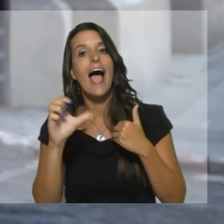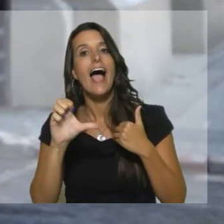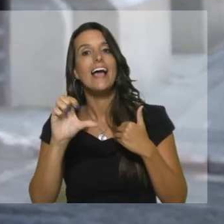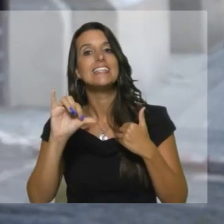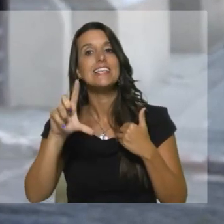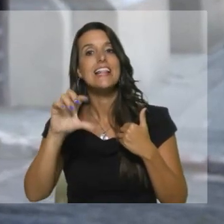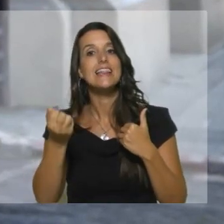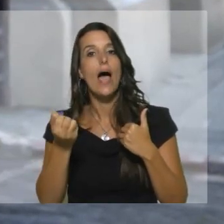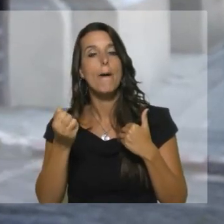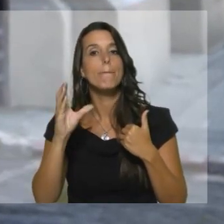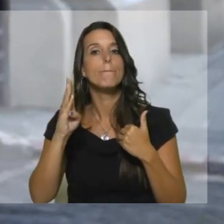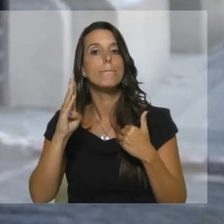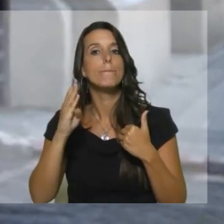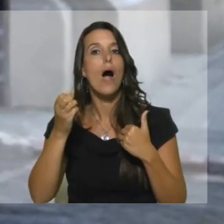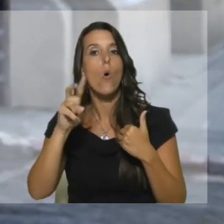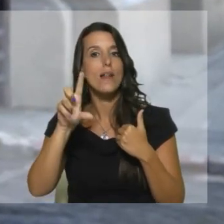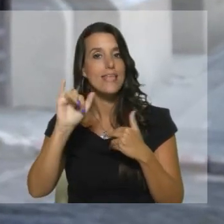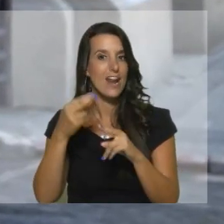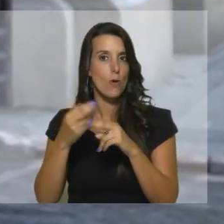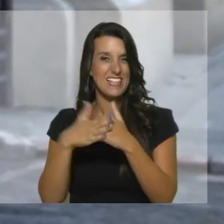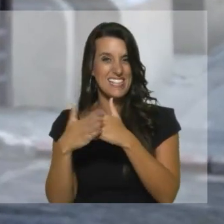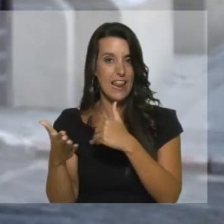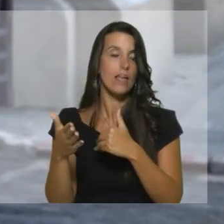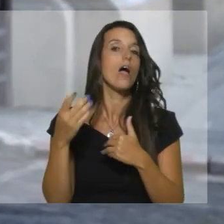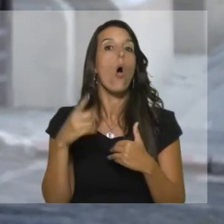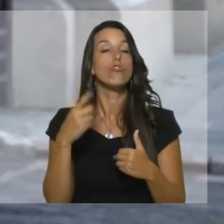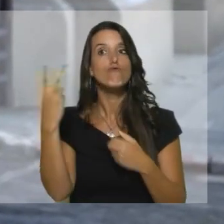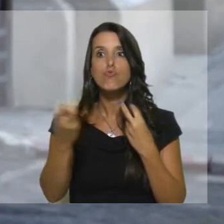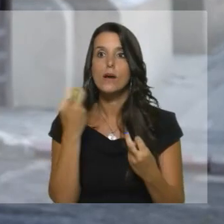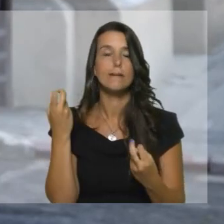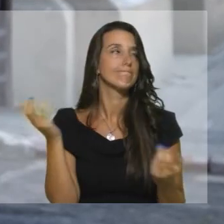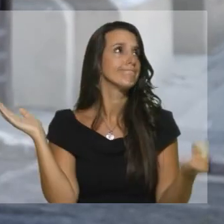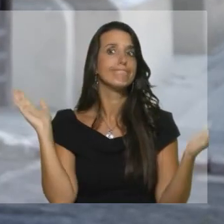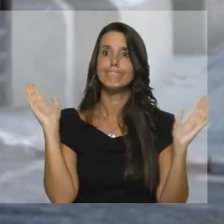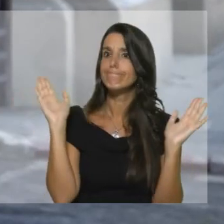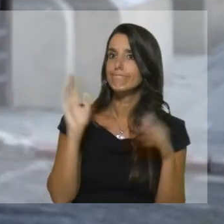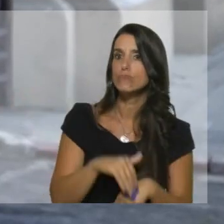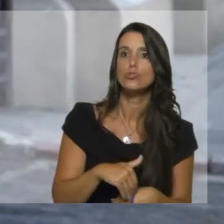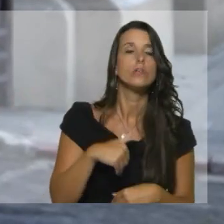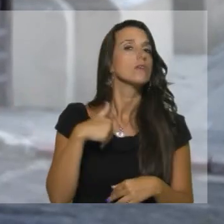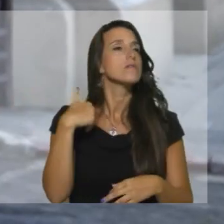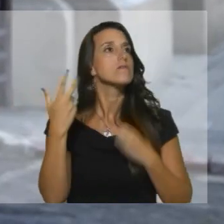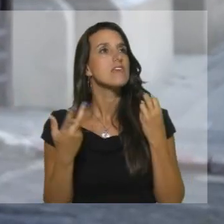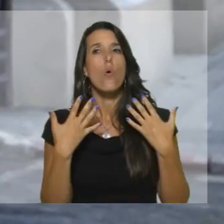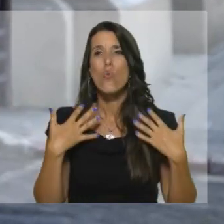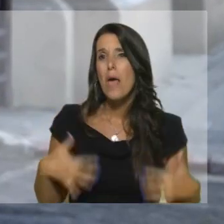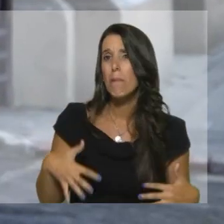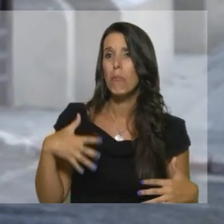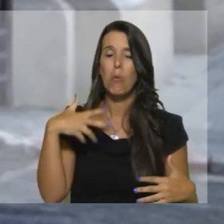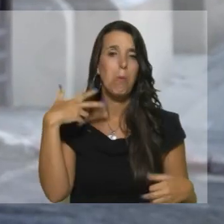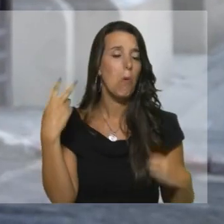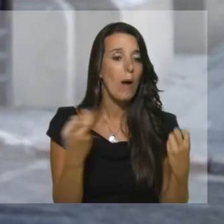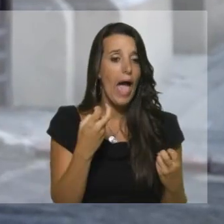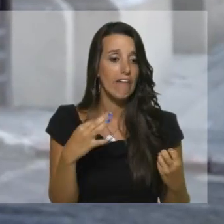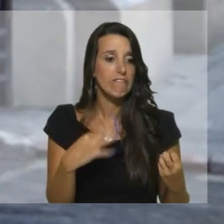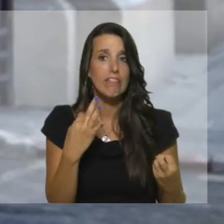José. Hasta el momento la búsqueda ha sido infructuosa, no se ha podido localizar un cuerpo, ya sea con signos